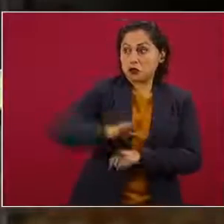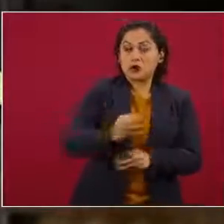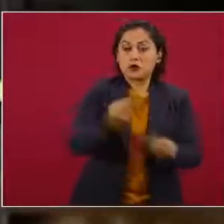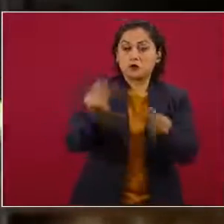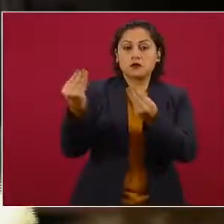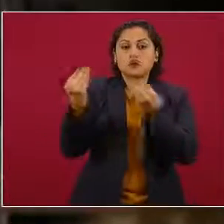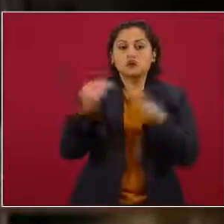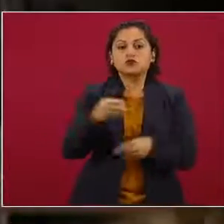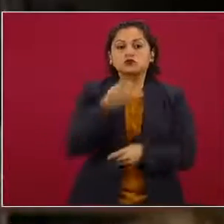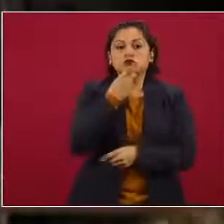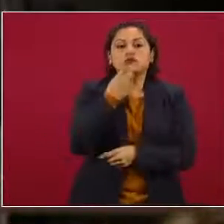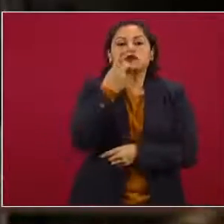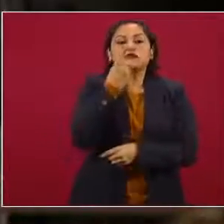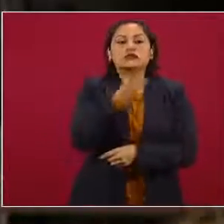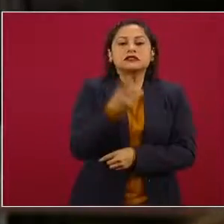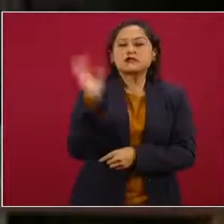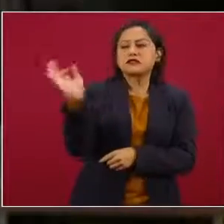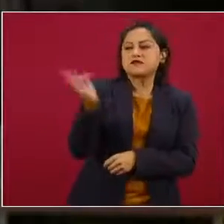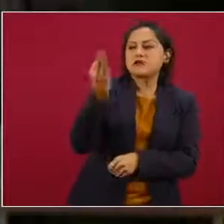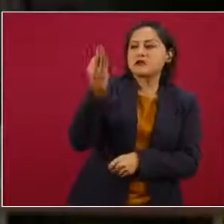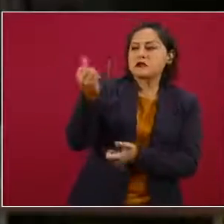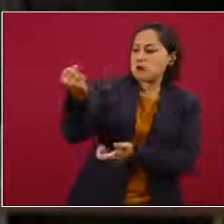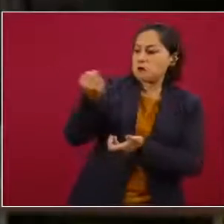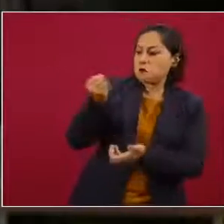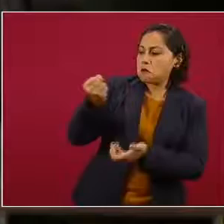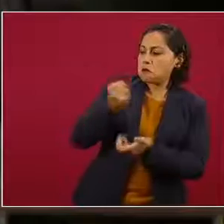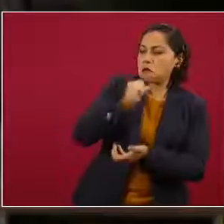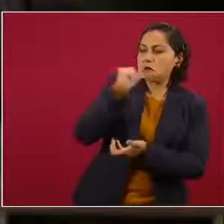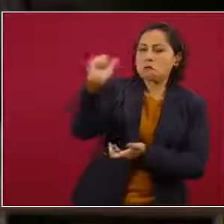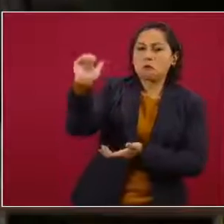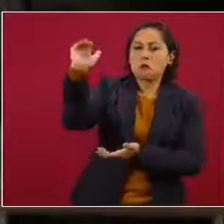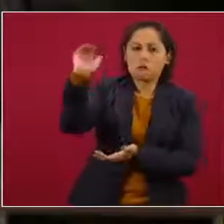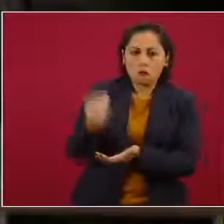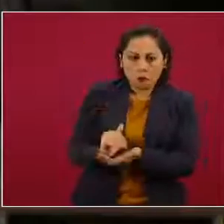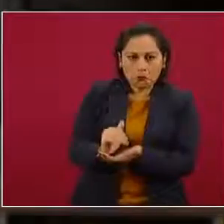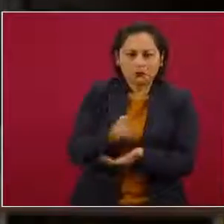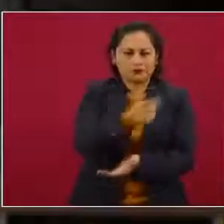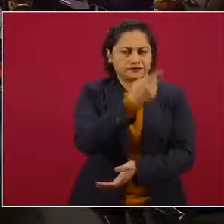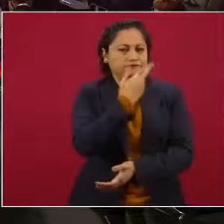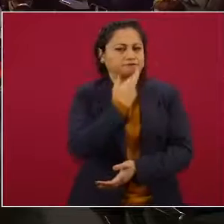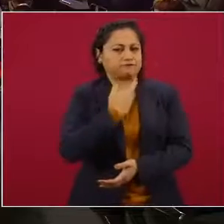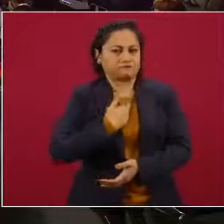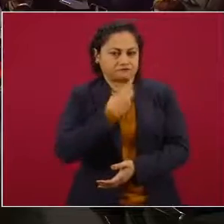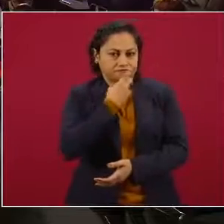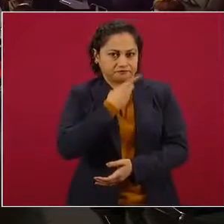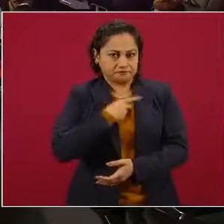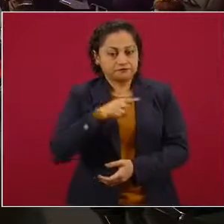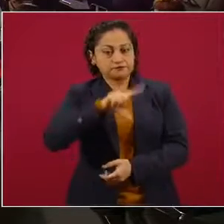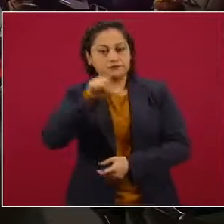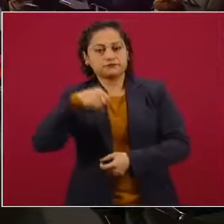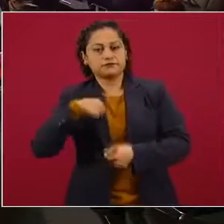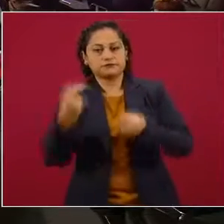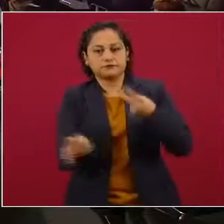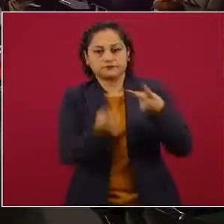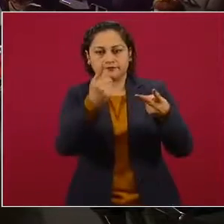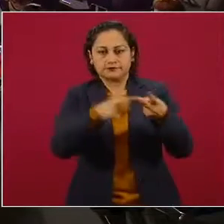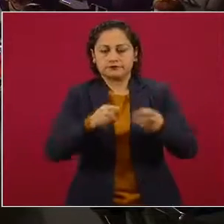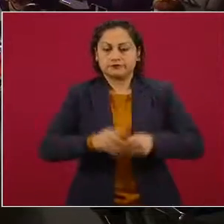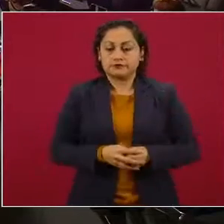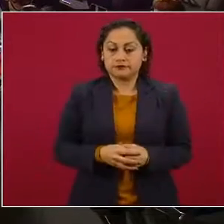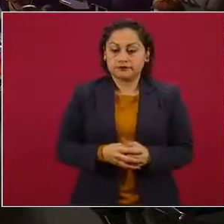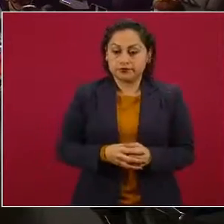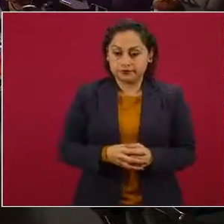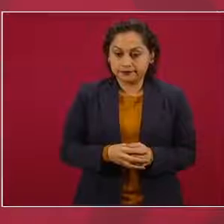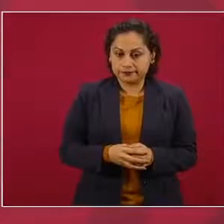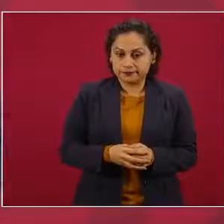no les envía o les recorta las participaciones? Su respuesta, por favor, y una segunda. Gracias. Pues no